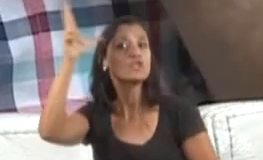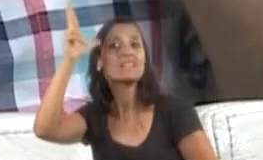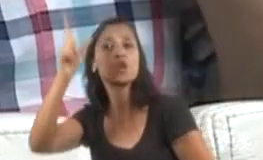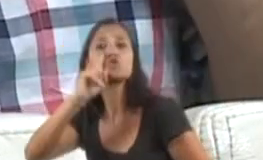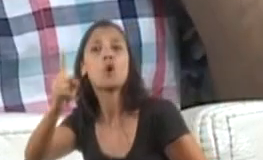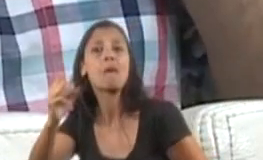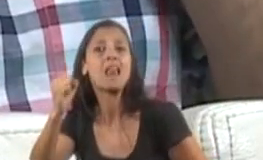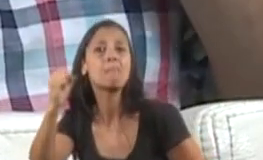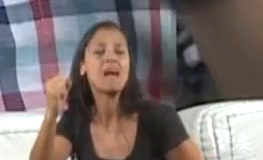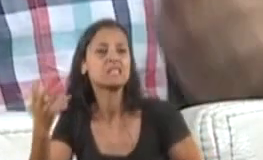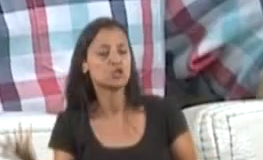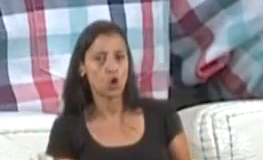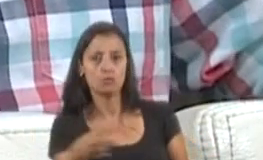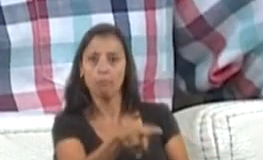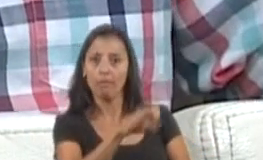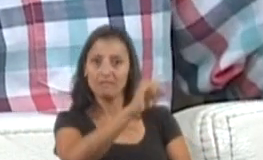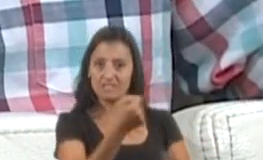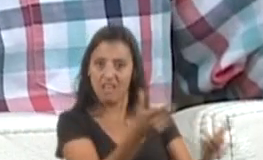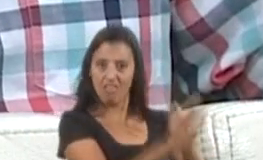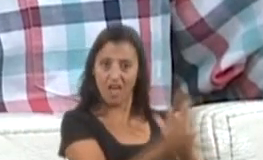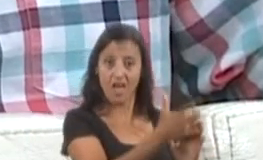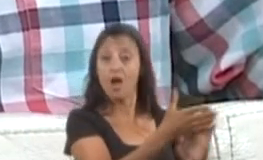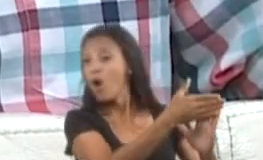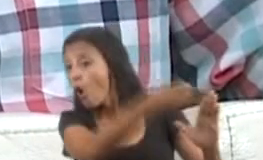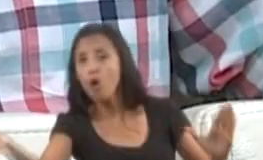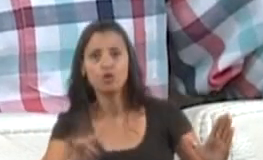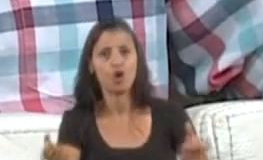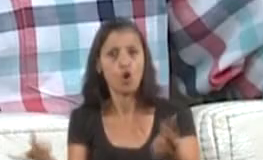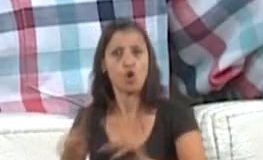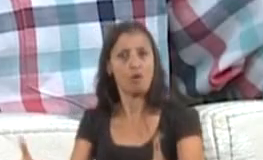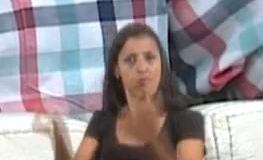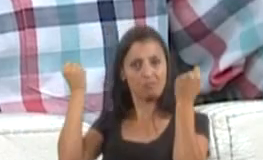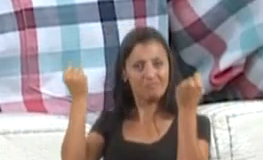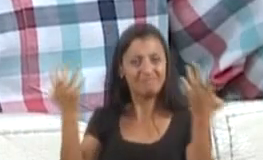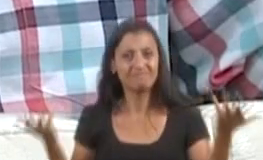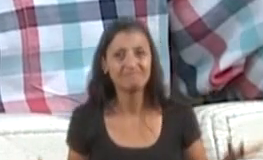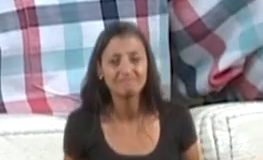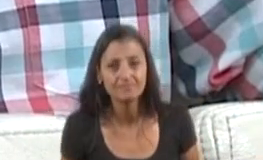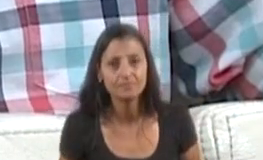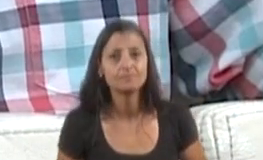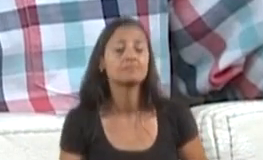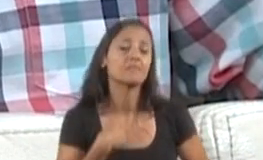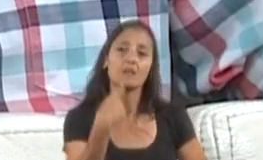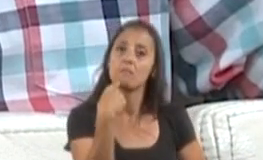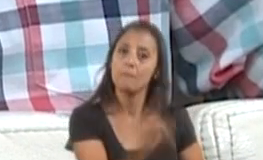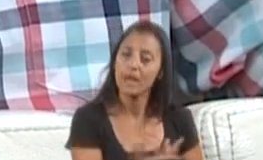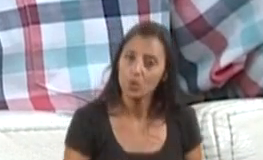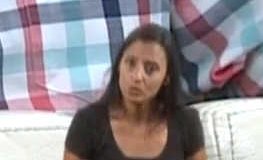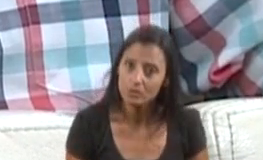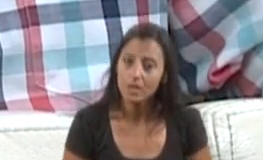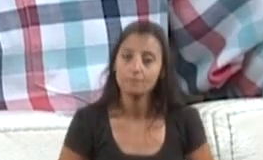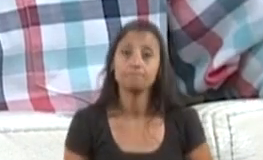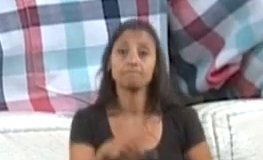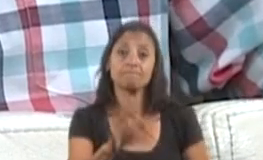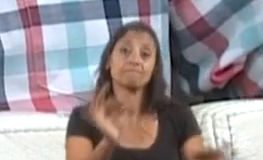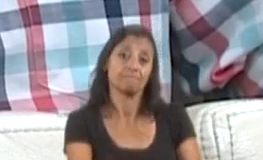388.500 pesos, quedando afuera de este beneficio el resto de los afiliados. La pregunta sería,